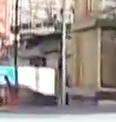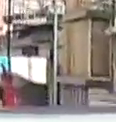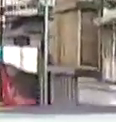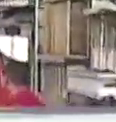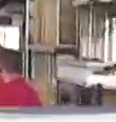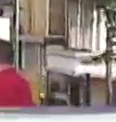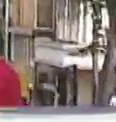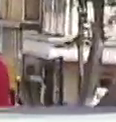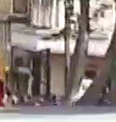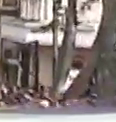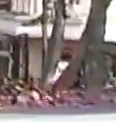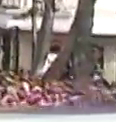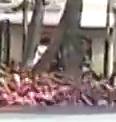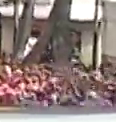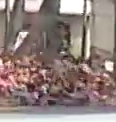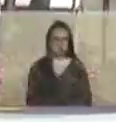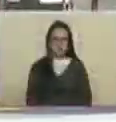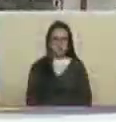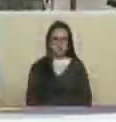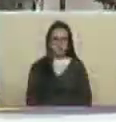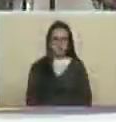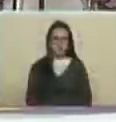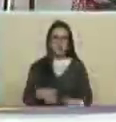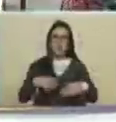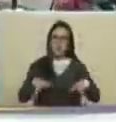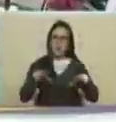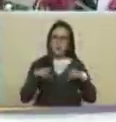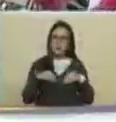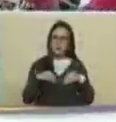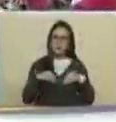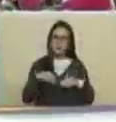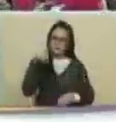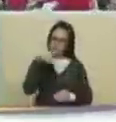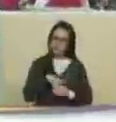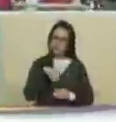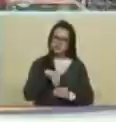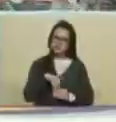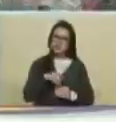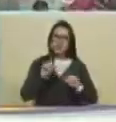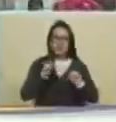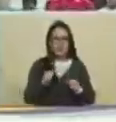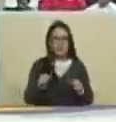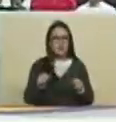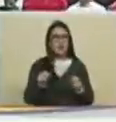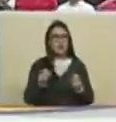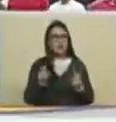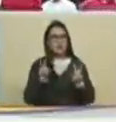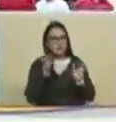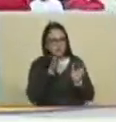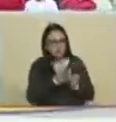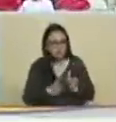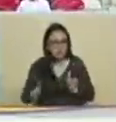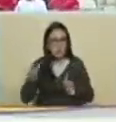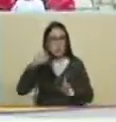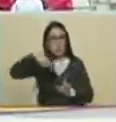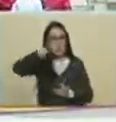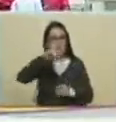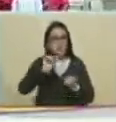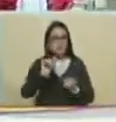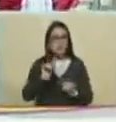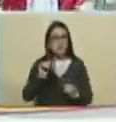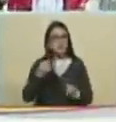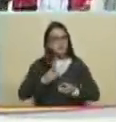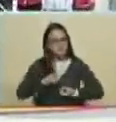por ustedes. Asumo la candidatura presidencial y voy a asumir el nuevo periodo por ustedes. Lo hago